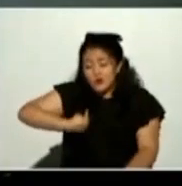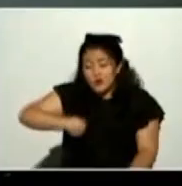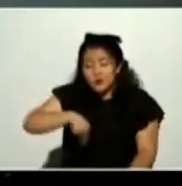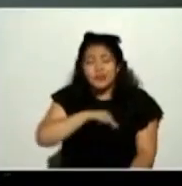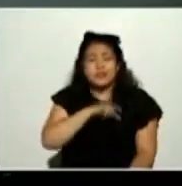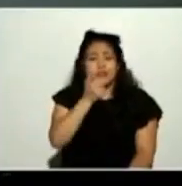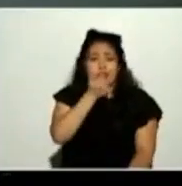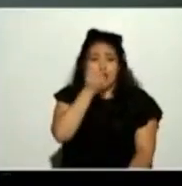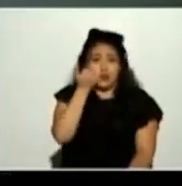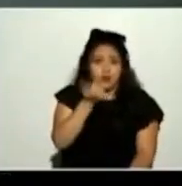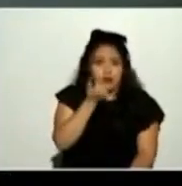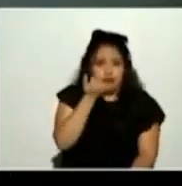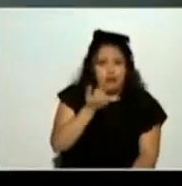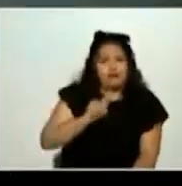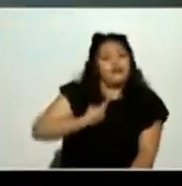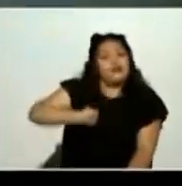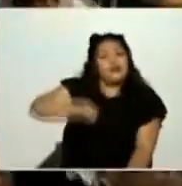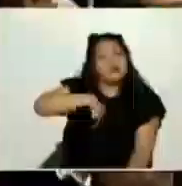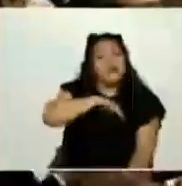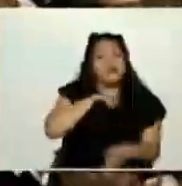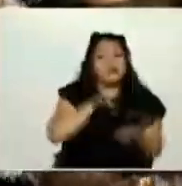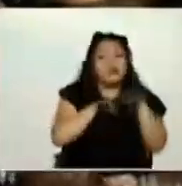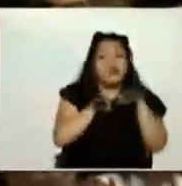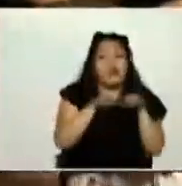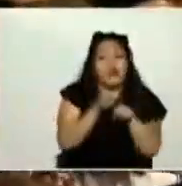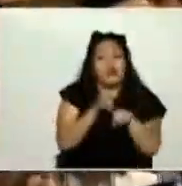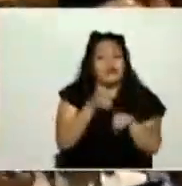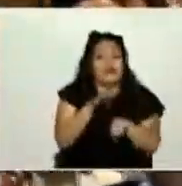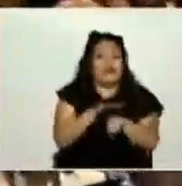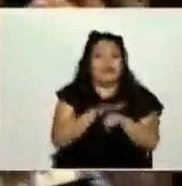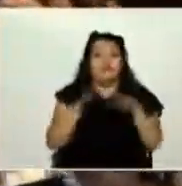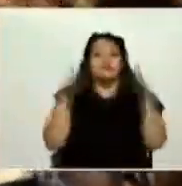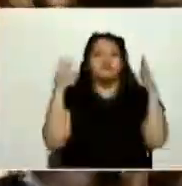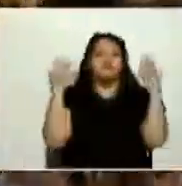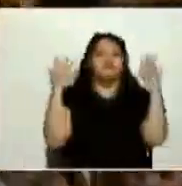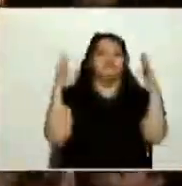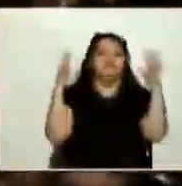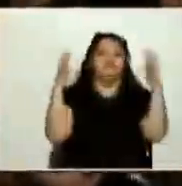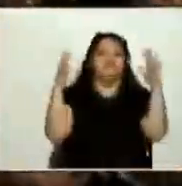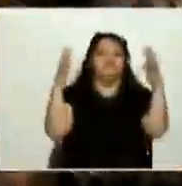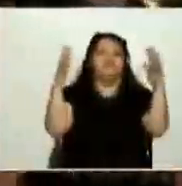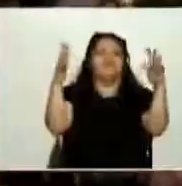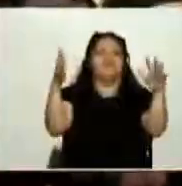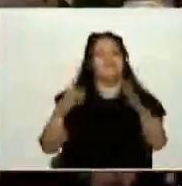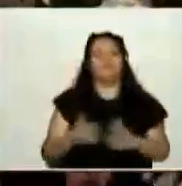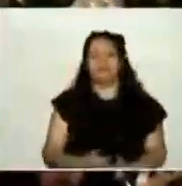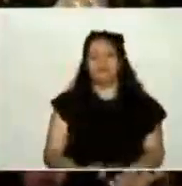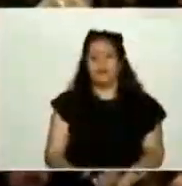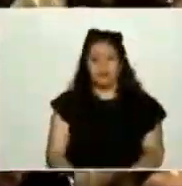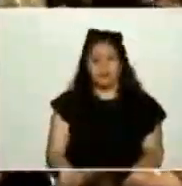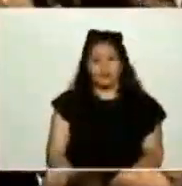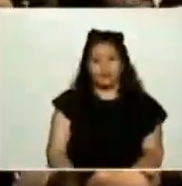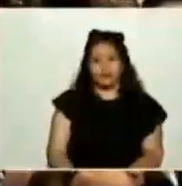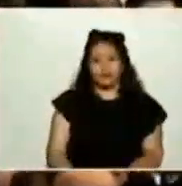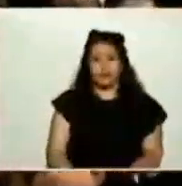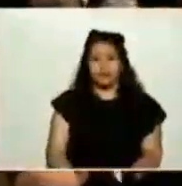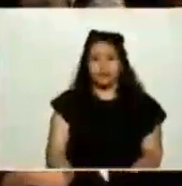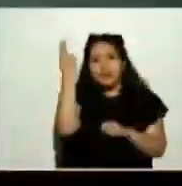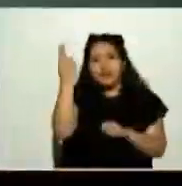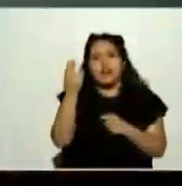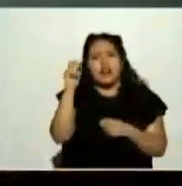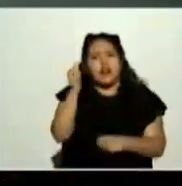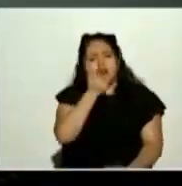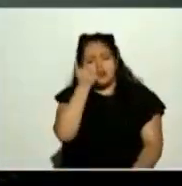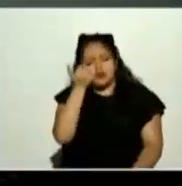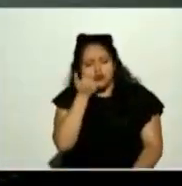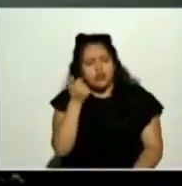que toda la comunidad Universitaria siente por ella y que no han ocultado su interés en que sea reelecta por 4 años más lo que desde luego le daría continuidad a